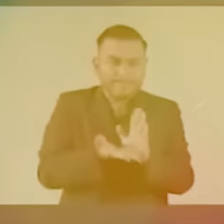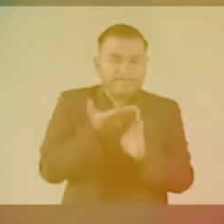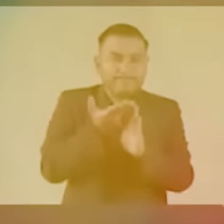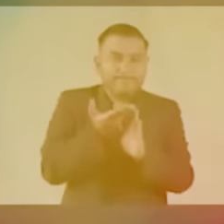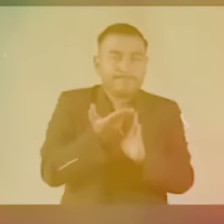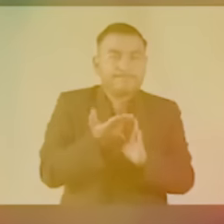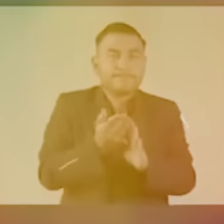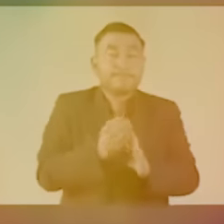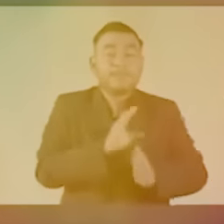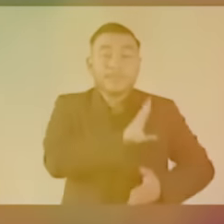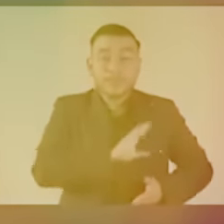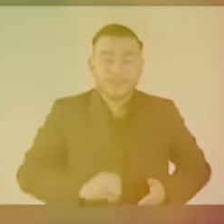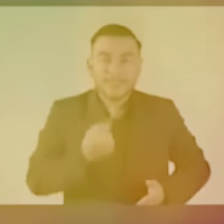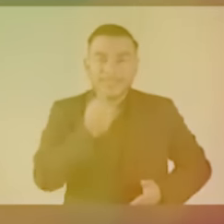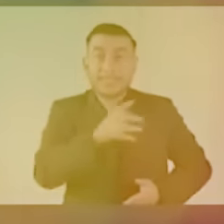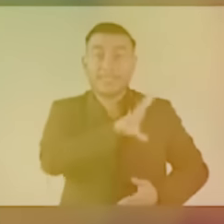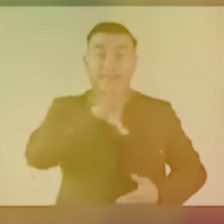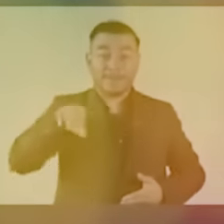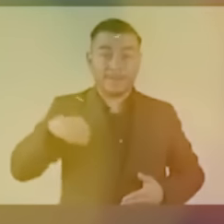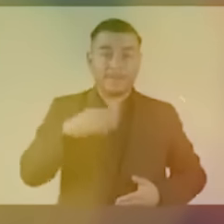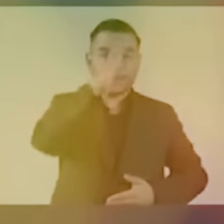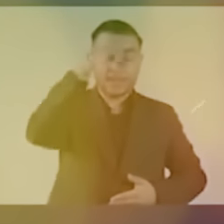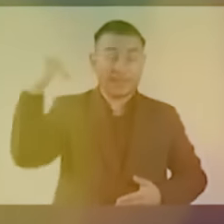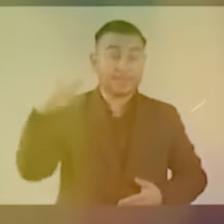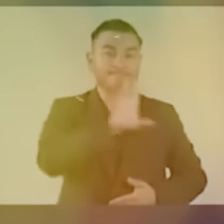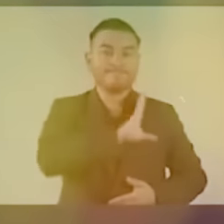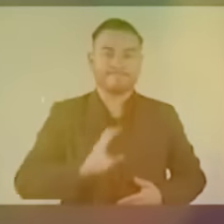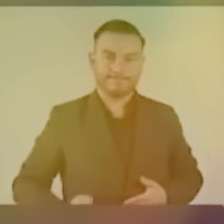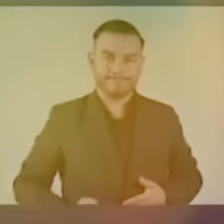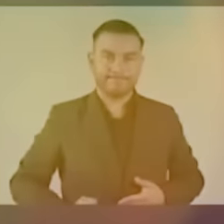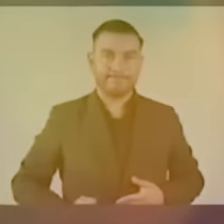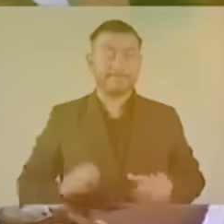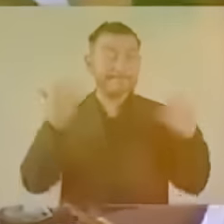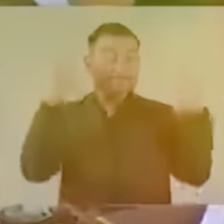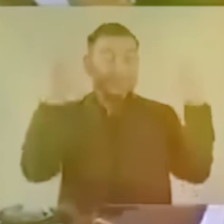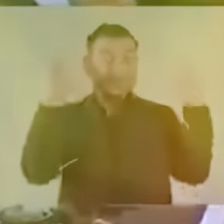niño que es nuestra familia, es nuestro país, es El Salvador.